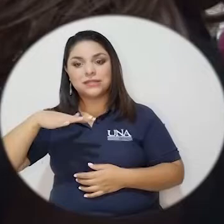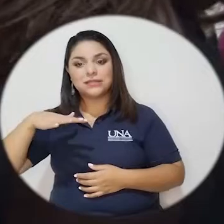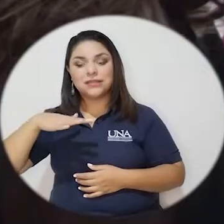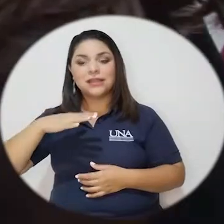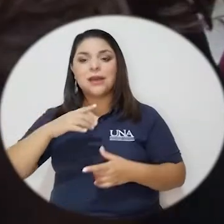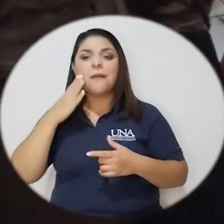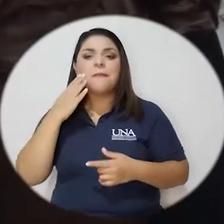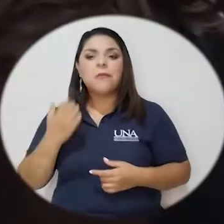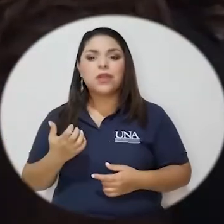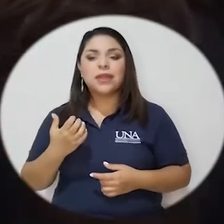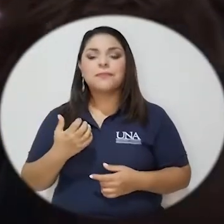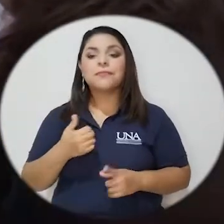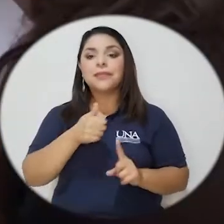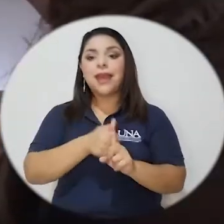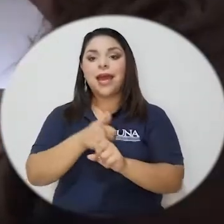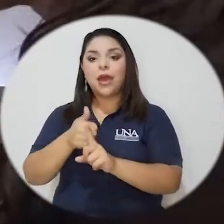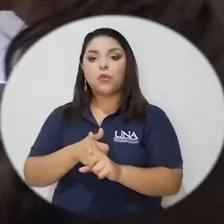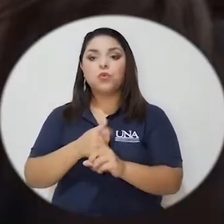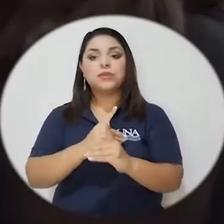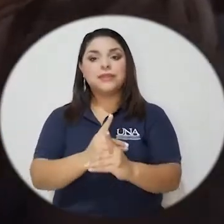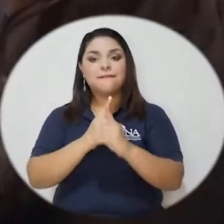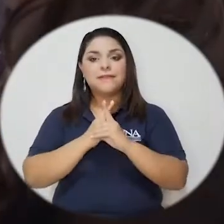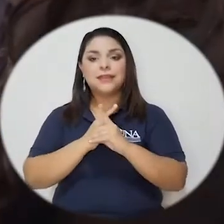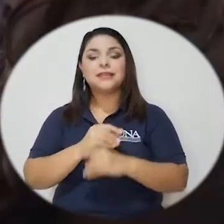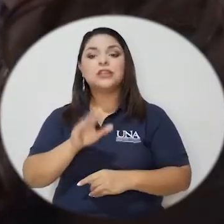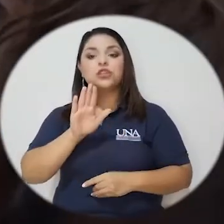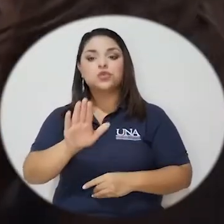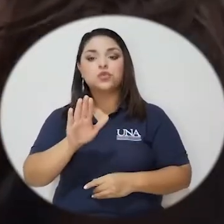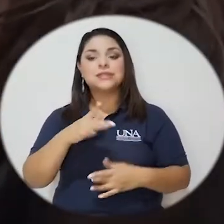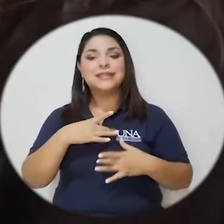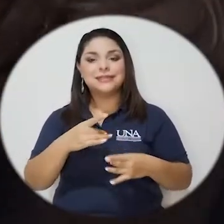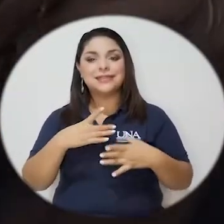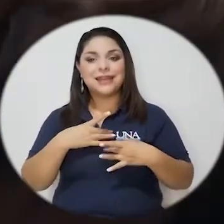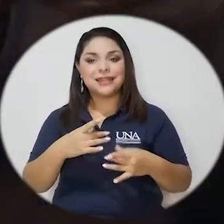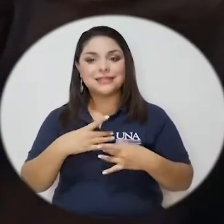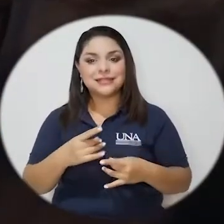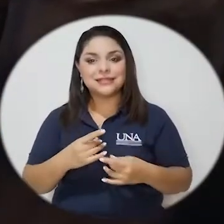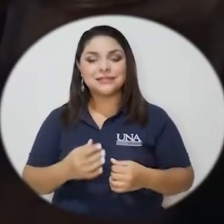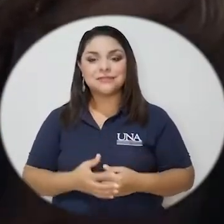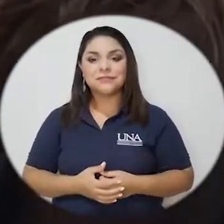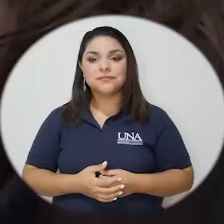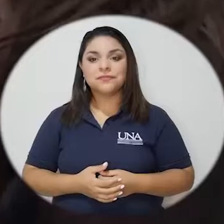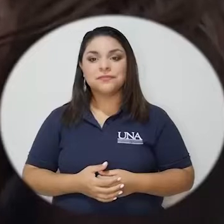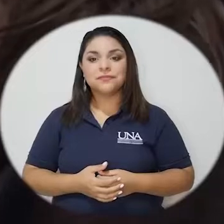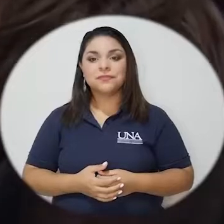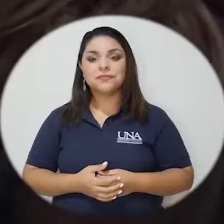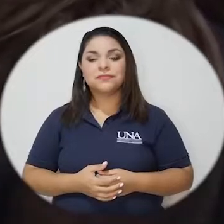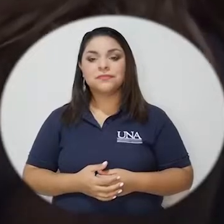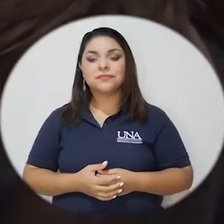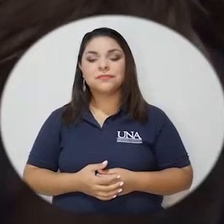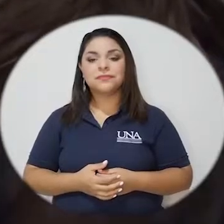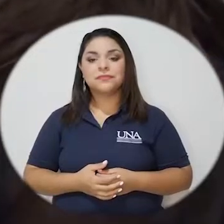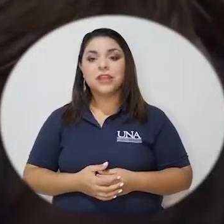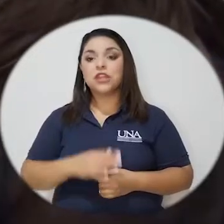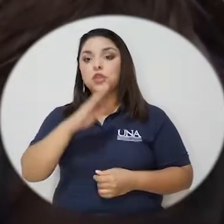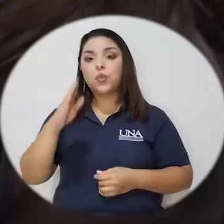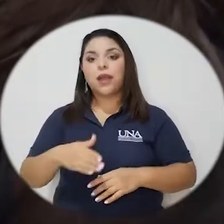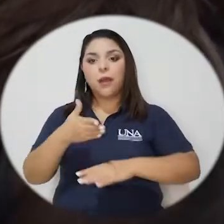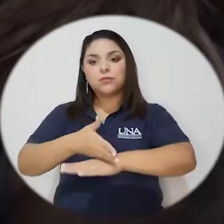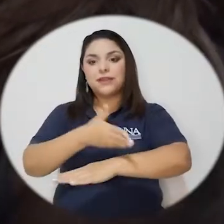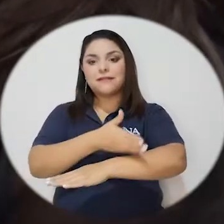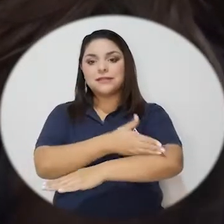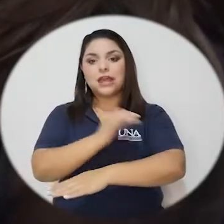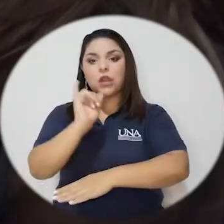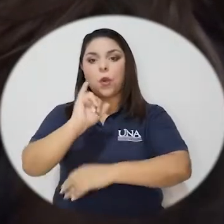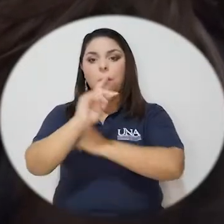nuestro es que cada uno está defendiendo su parcela, sus intereses. Entonces, mientras que no eliminemos eso, no vamos a avanzar como país.